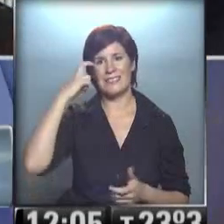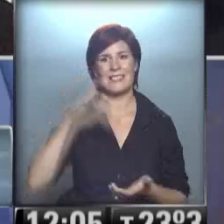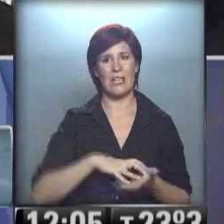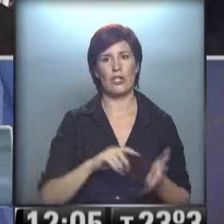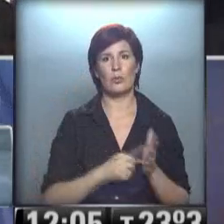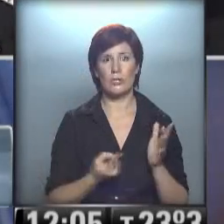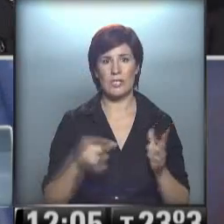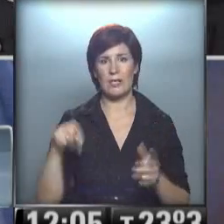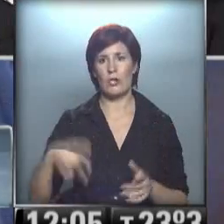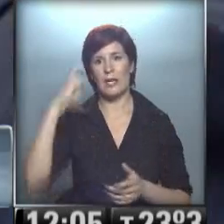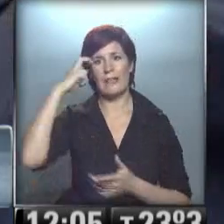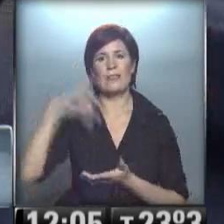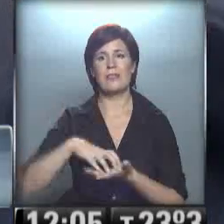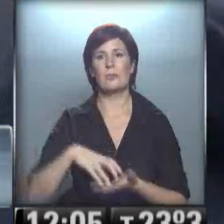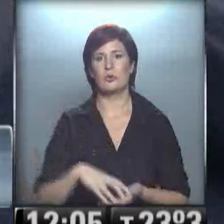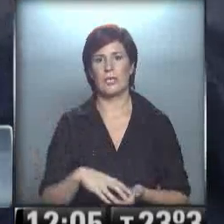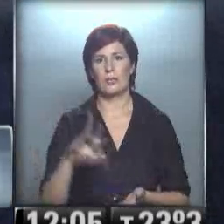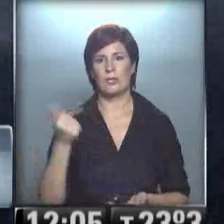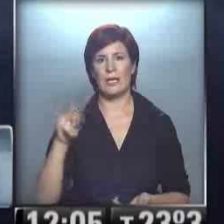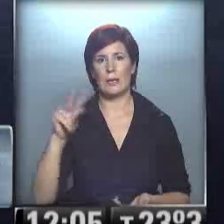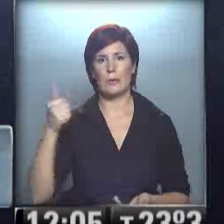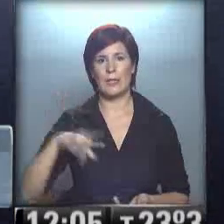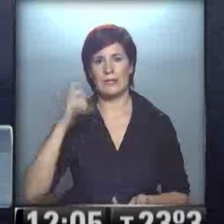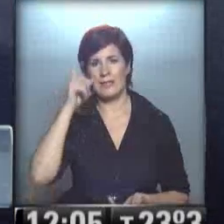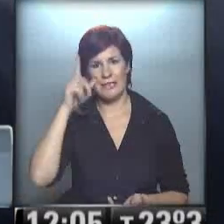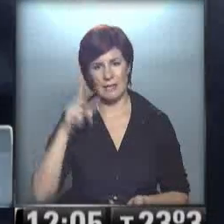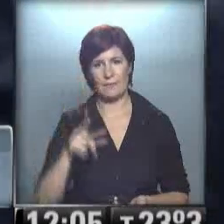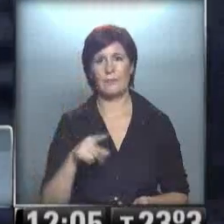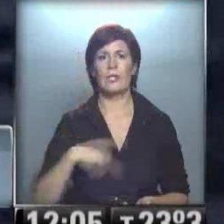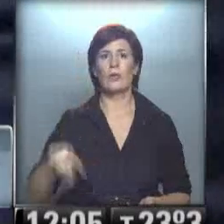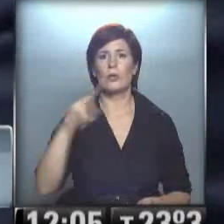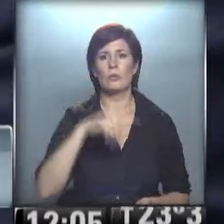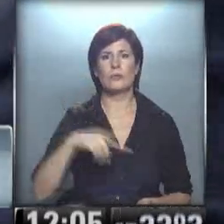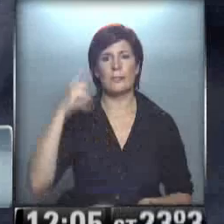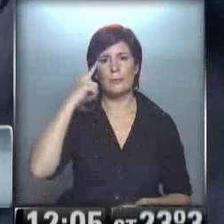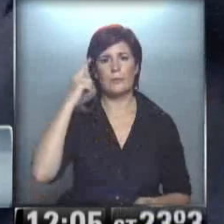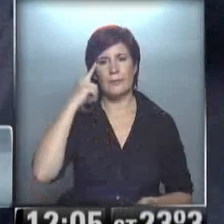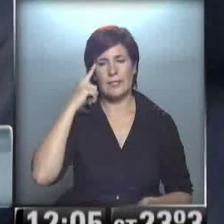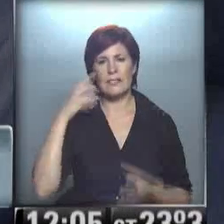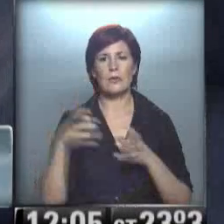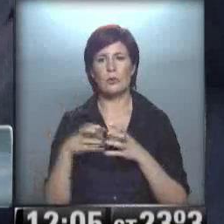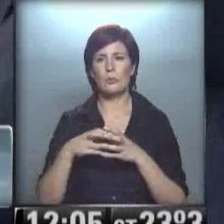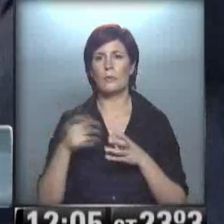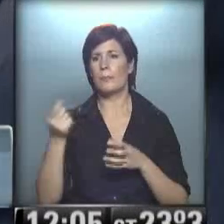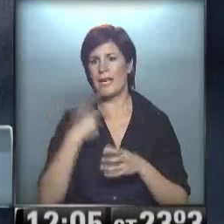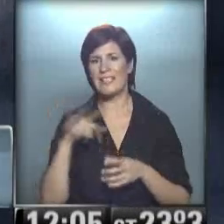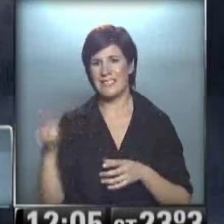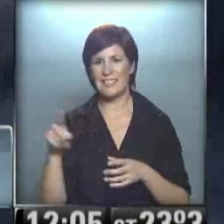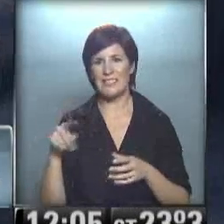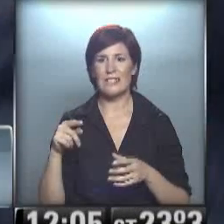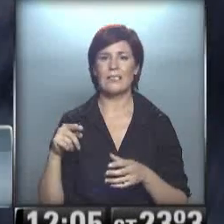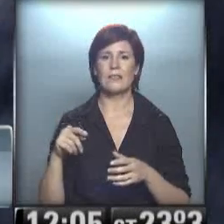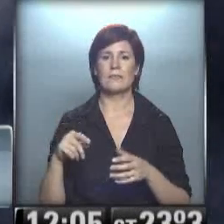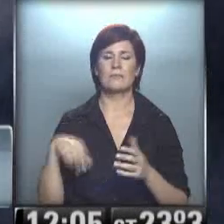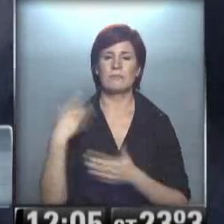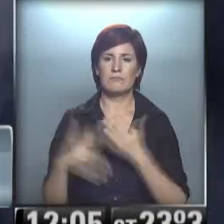Juan Cabandí. Esto decía. ¿Cree que se puede dar finalmente si justamente desde el PRO no tienen ningún tipo de situación para poder